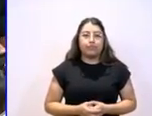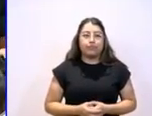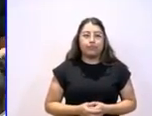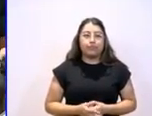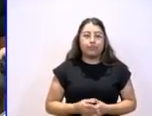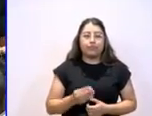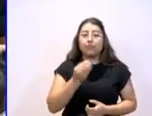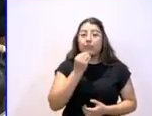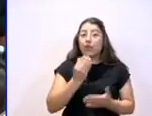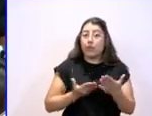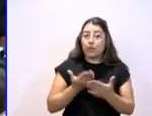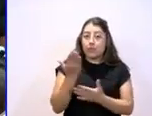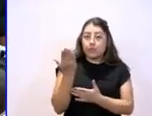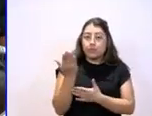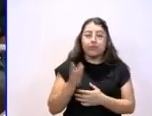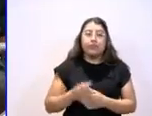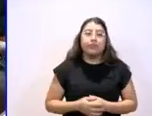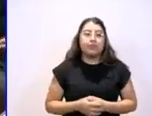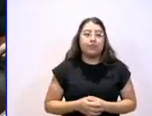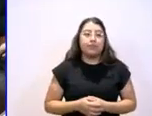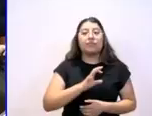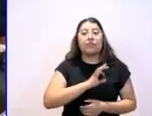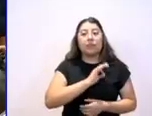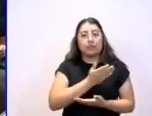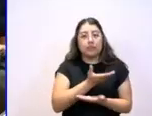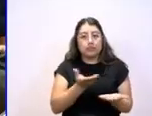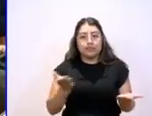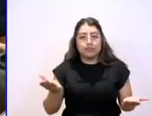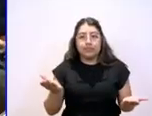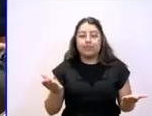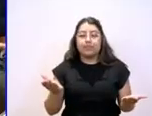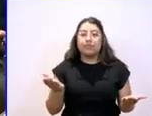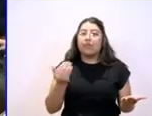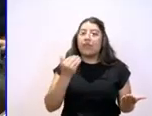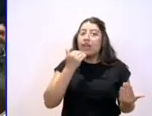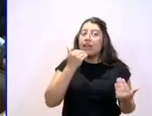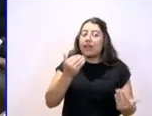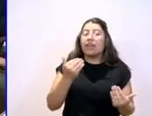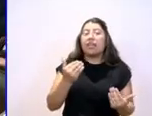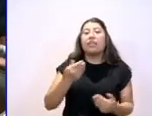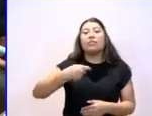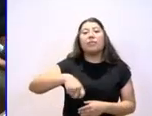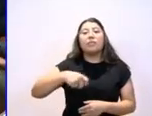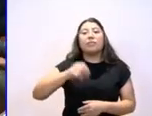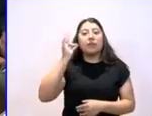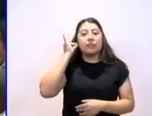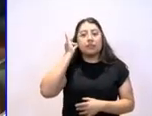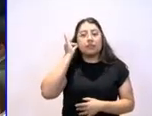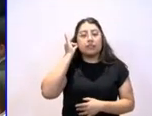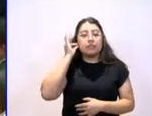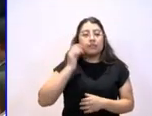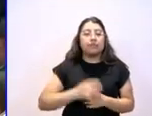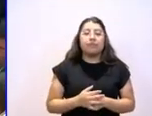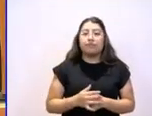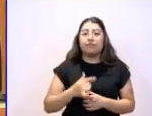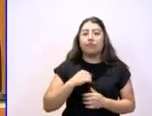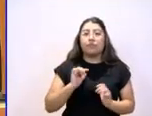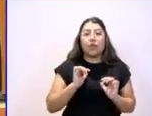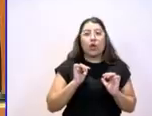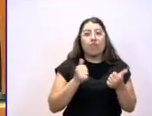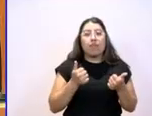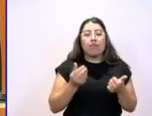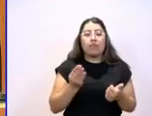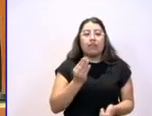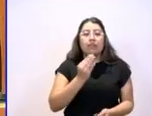Buenos días, señorías. Gracias, presidenta. Mire, empiezo lamentando que